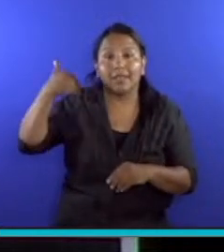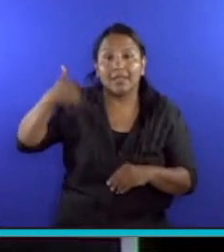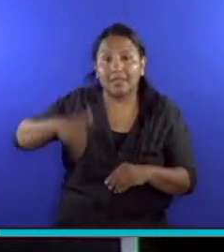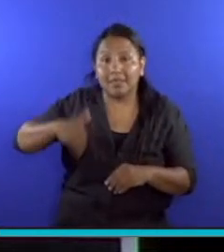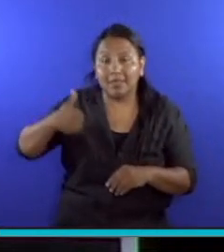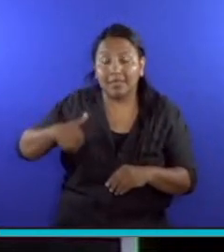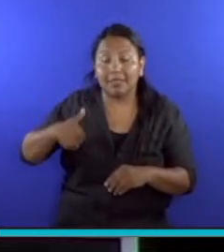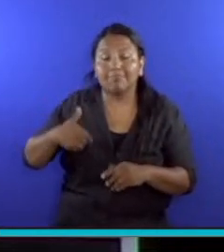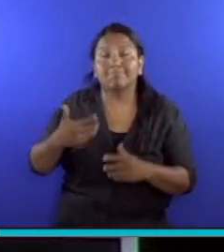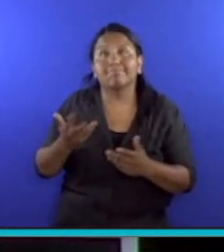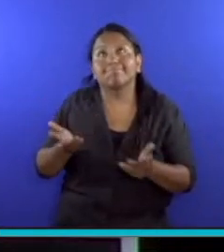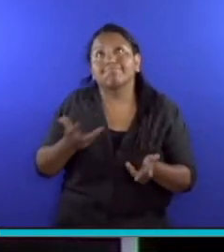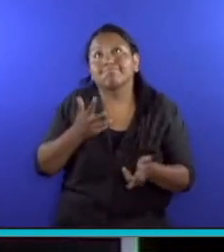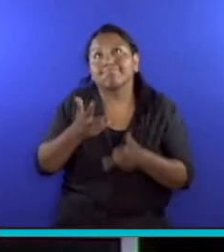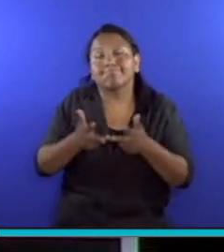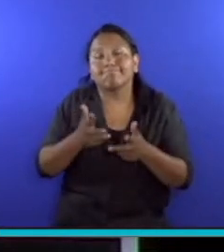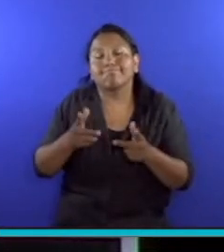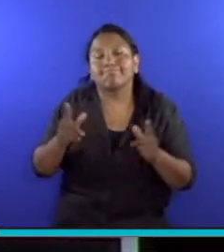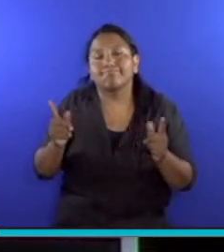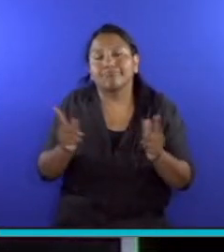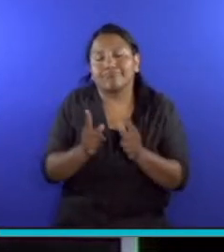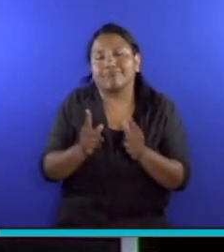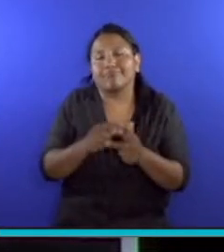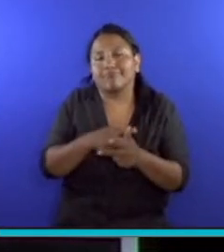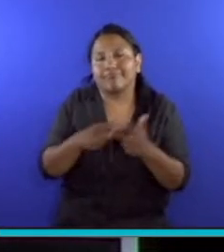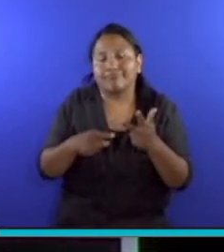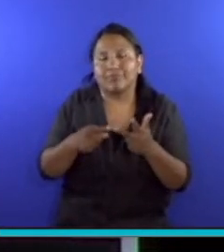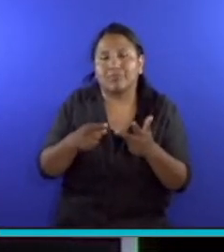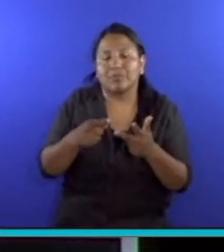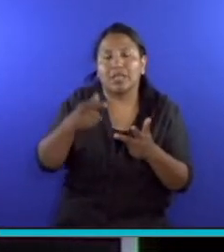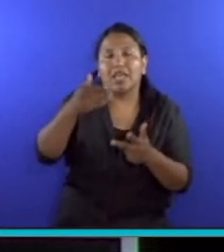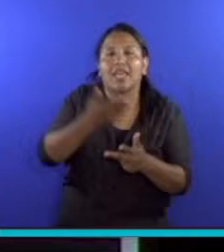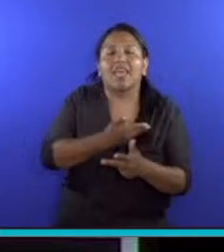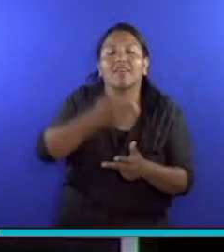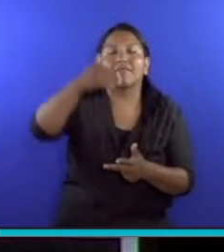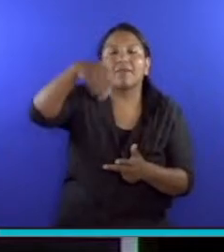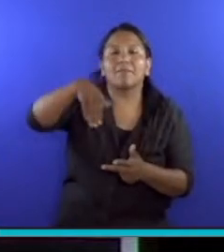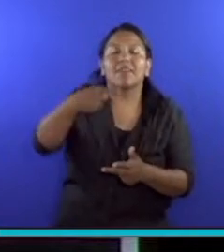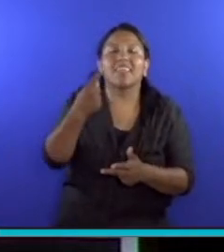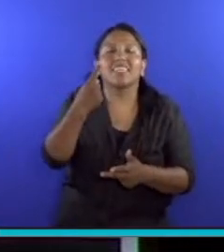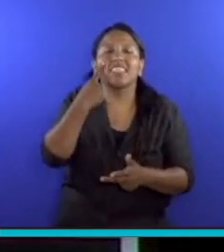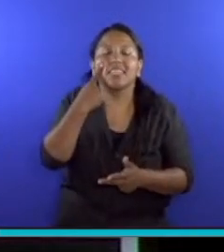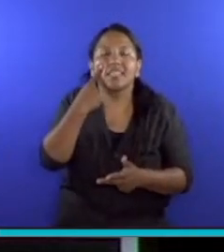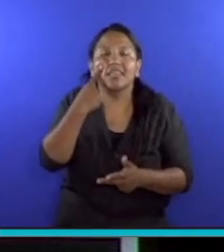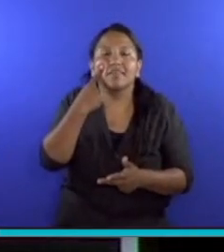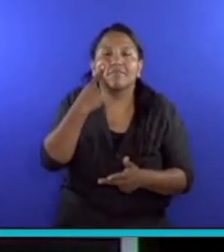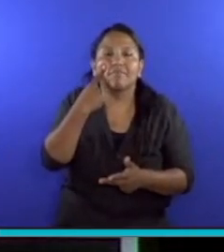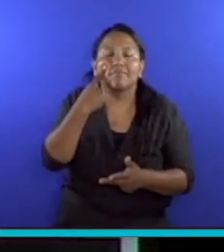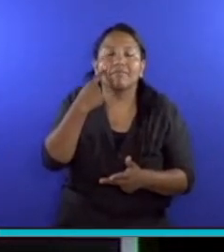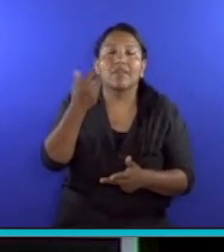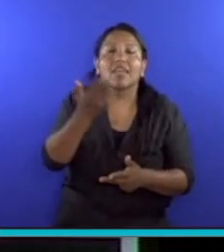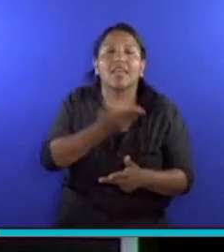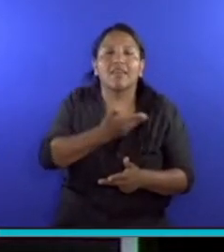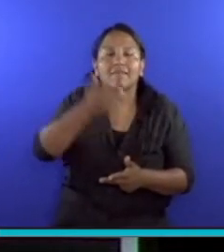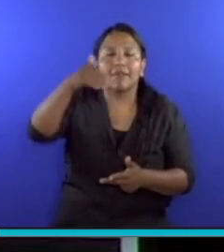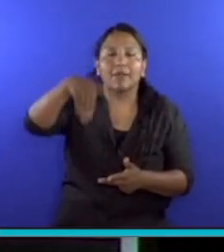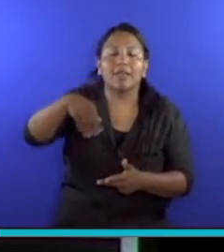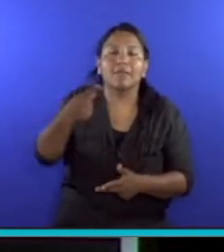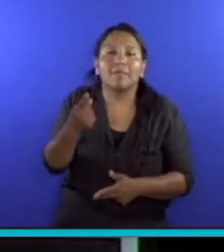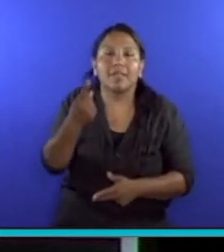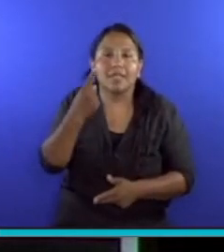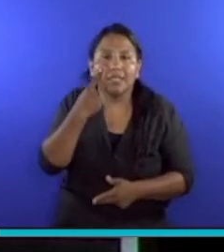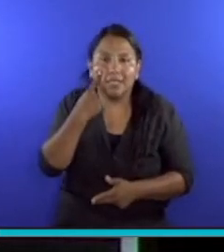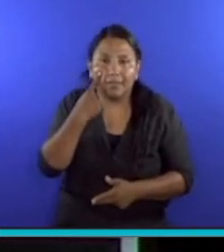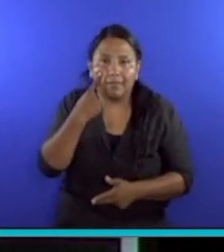resumir en 3 siglas: Fondo Monetario Internacional. Fondo Monetario